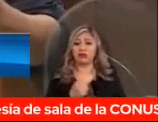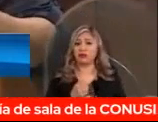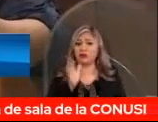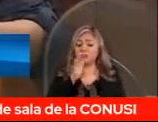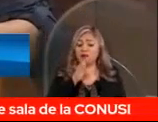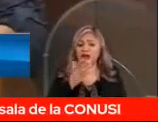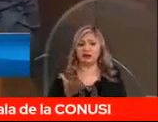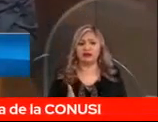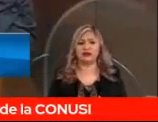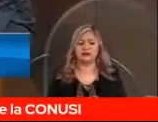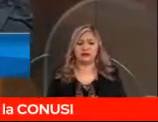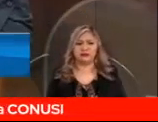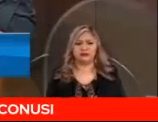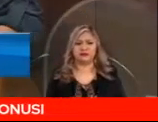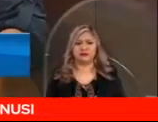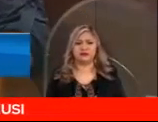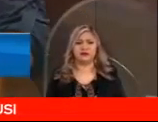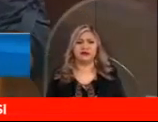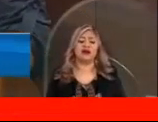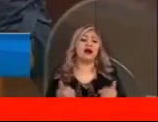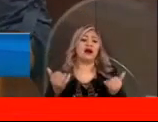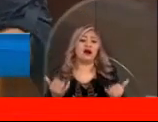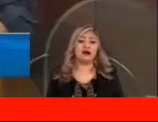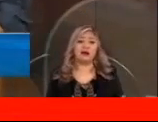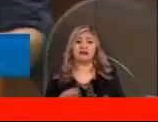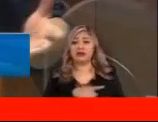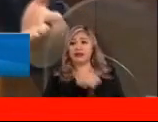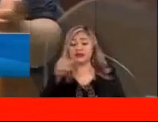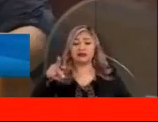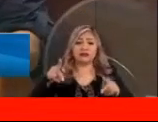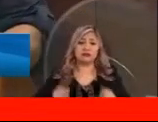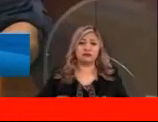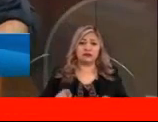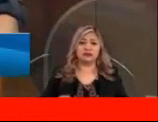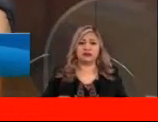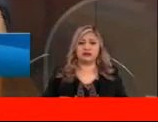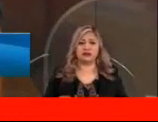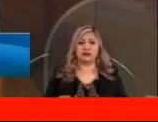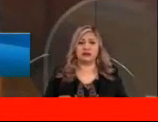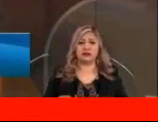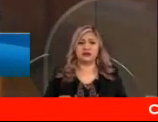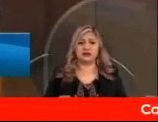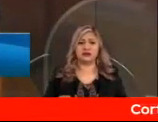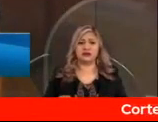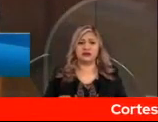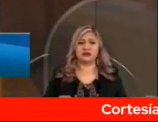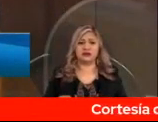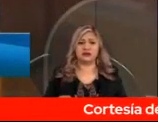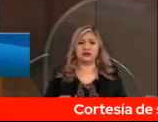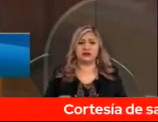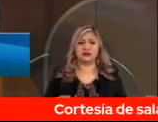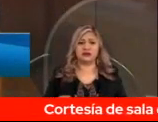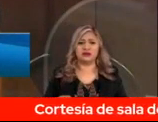¿no? Ahora le llaman emprendedores. Eso no garantiza el financiamiento de la caja del Seguro